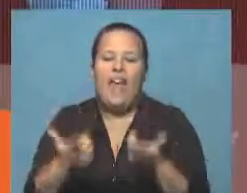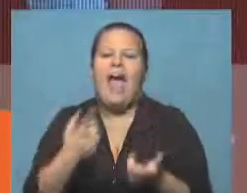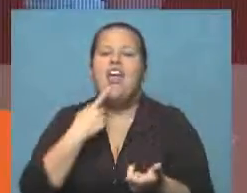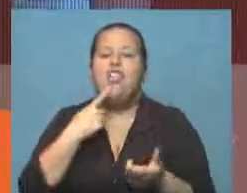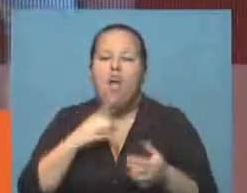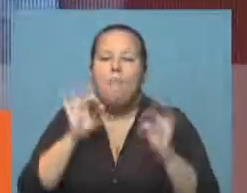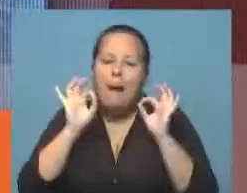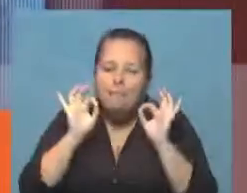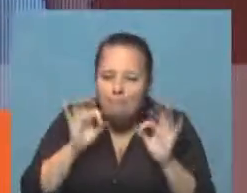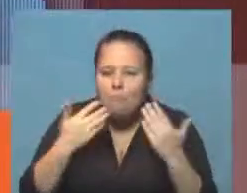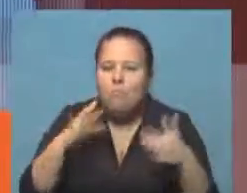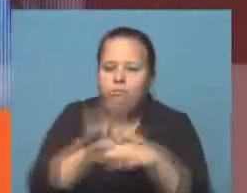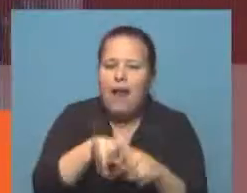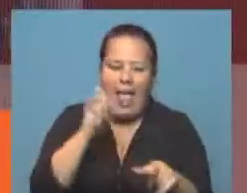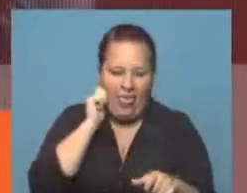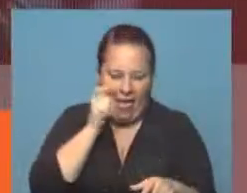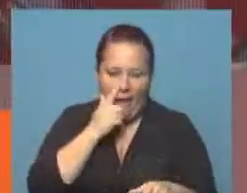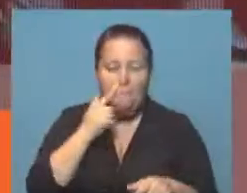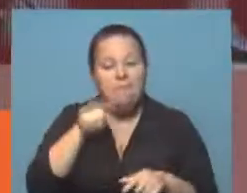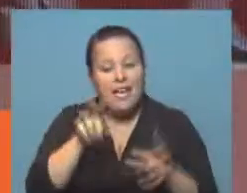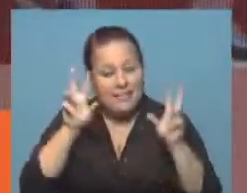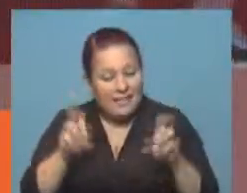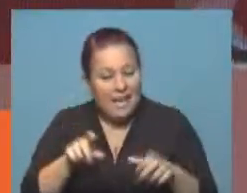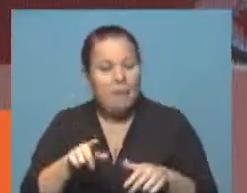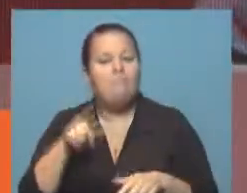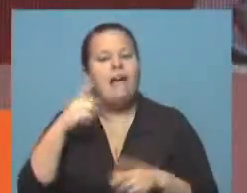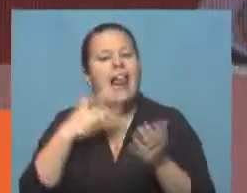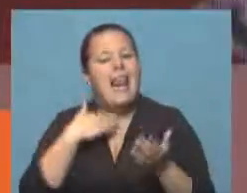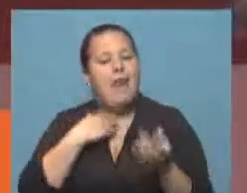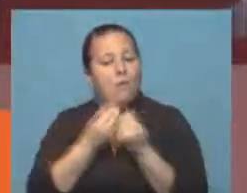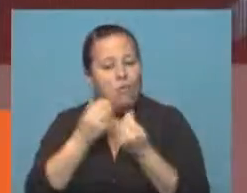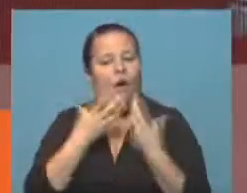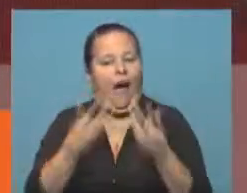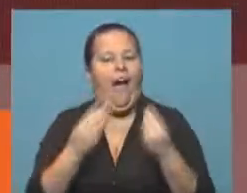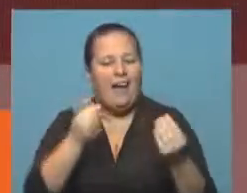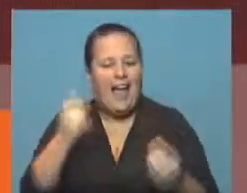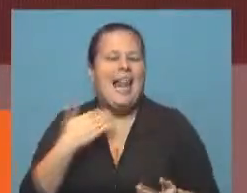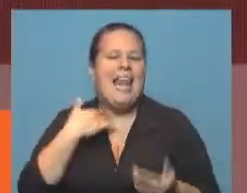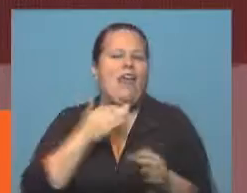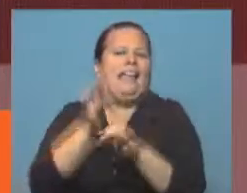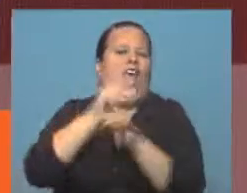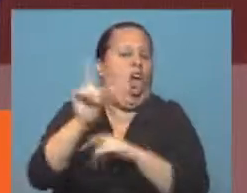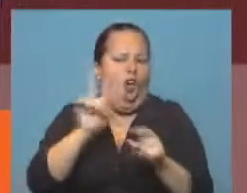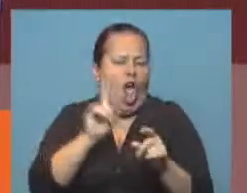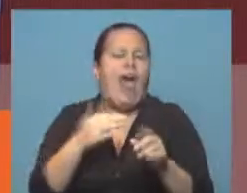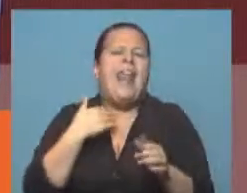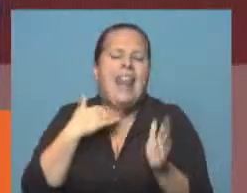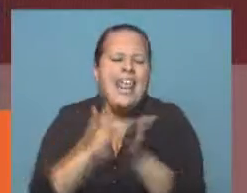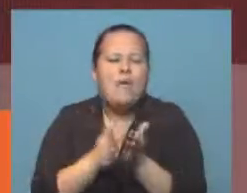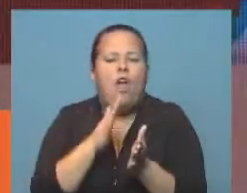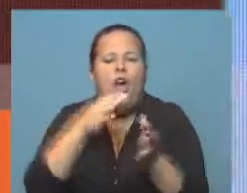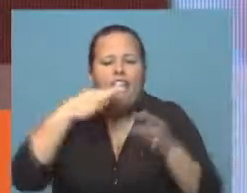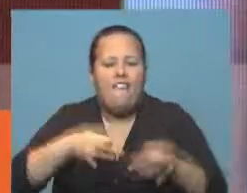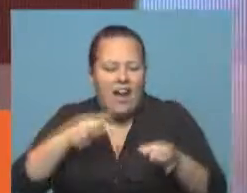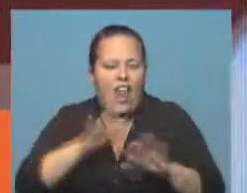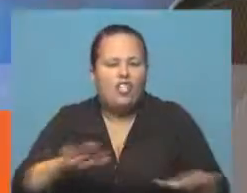lenguaje posible. Bien, ¿sí? bien. Y en ese sentido hay muchos libros que sí ayudan, Sí, que no son sí. libros teóricos, Sí. sino de cosas